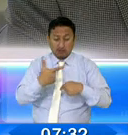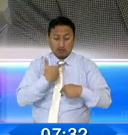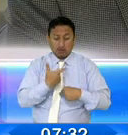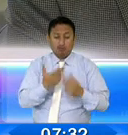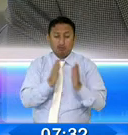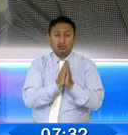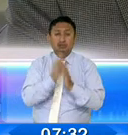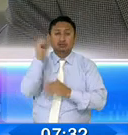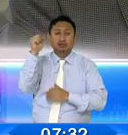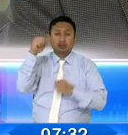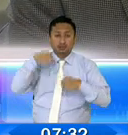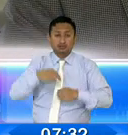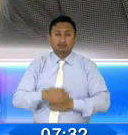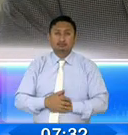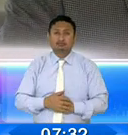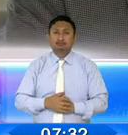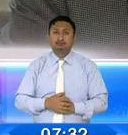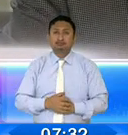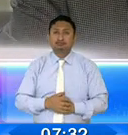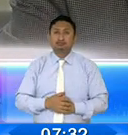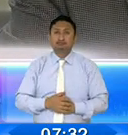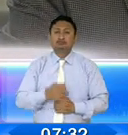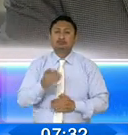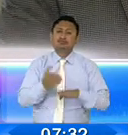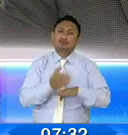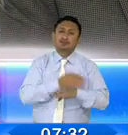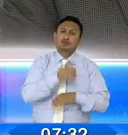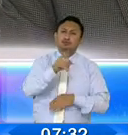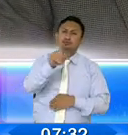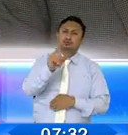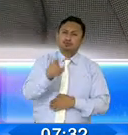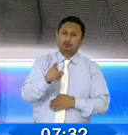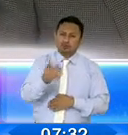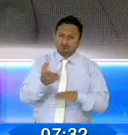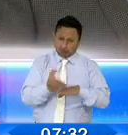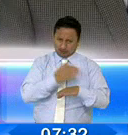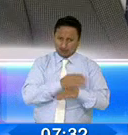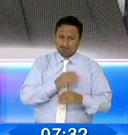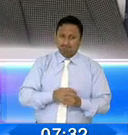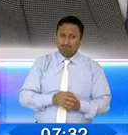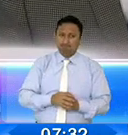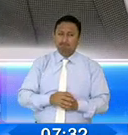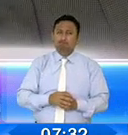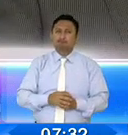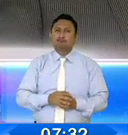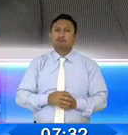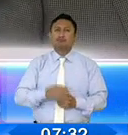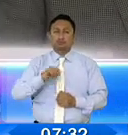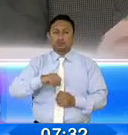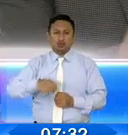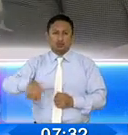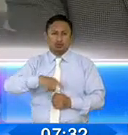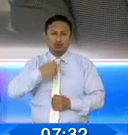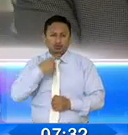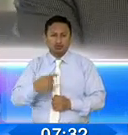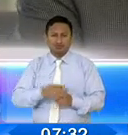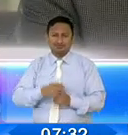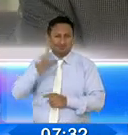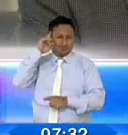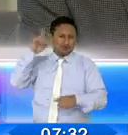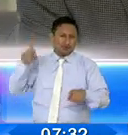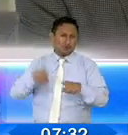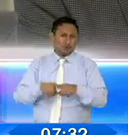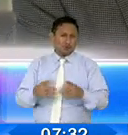reclamo. Usted les habló hace un momento, señor Santi, de que hay un retroceso, que no está de acuerdo con el acuerdo que